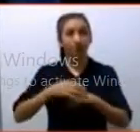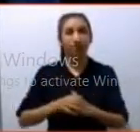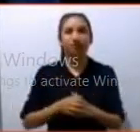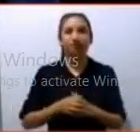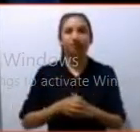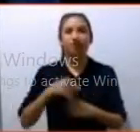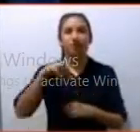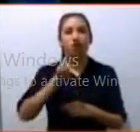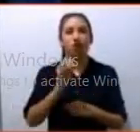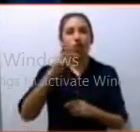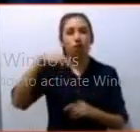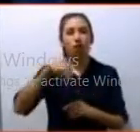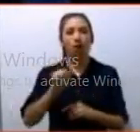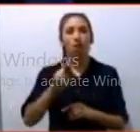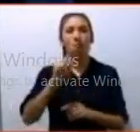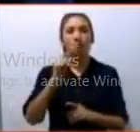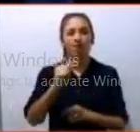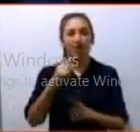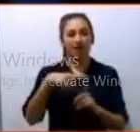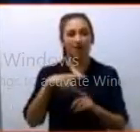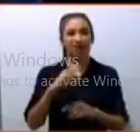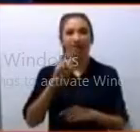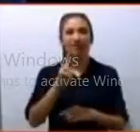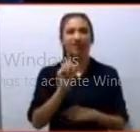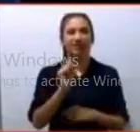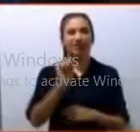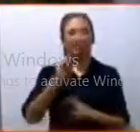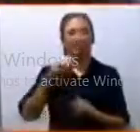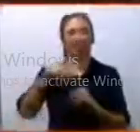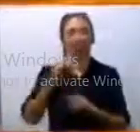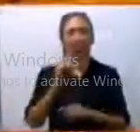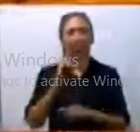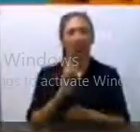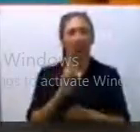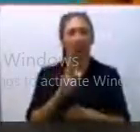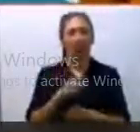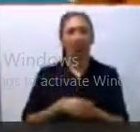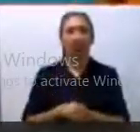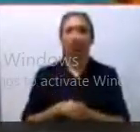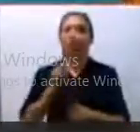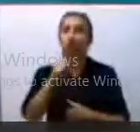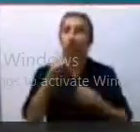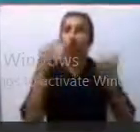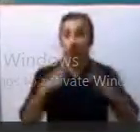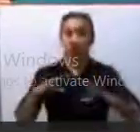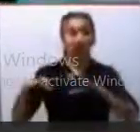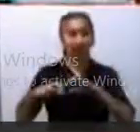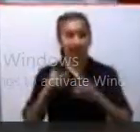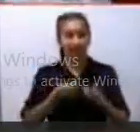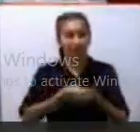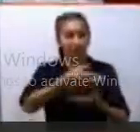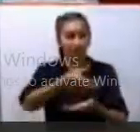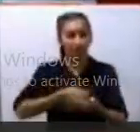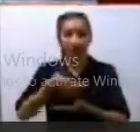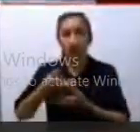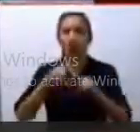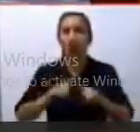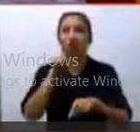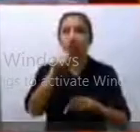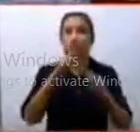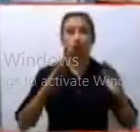gran Christopher Gianotti. Adelante, Christopher. Tú ya hiciste tus compras, pero de repente tú que estás en